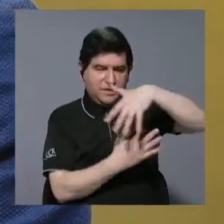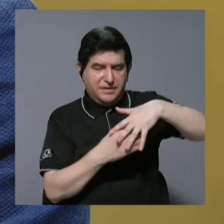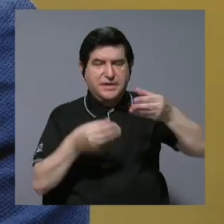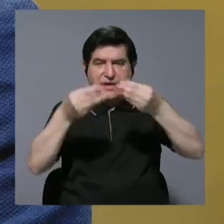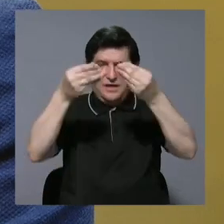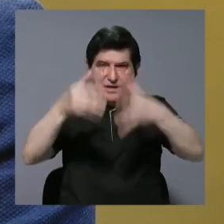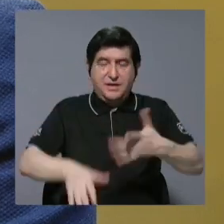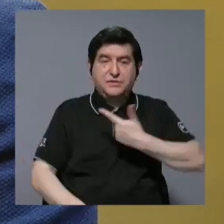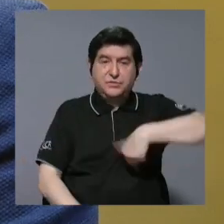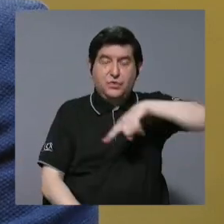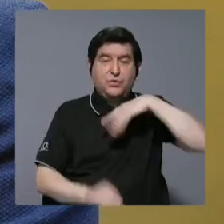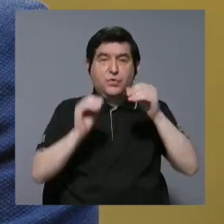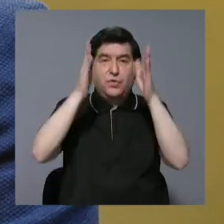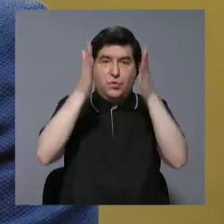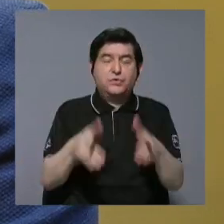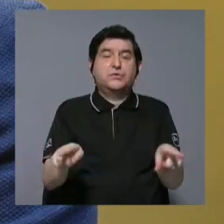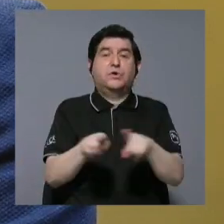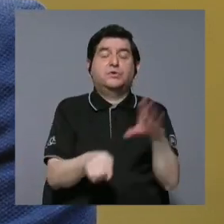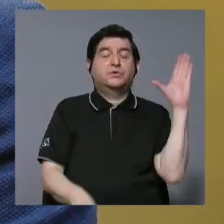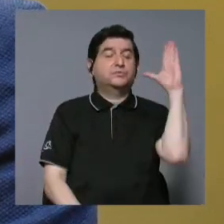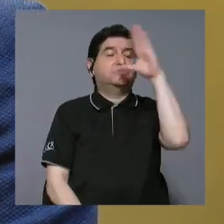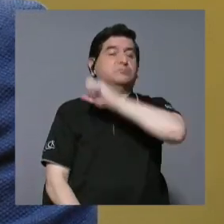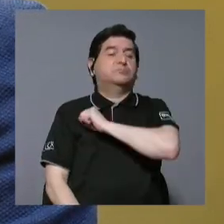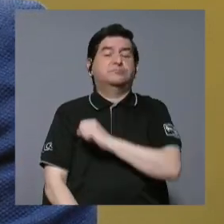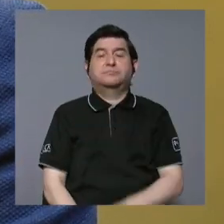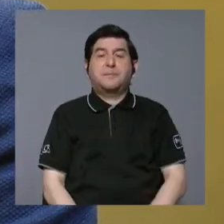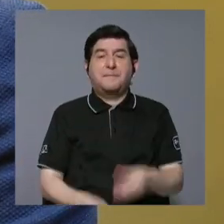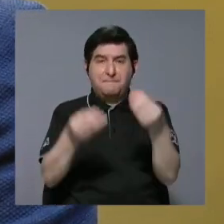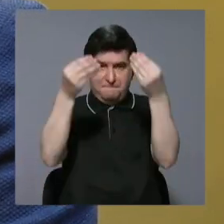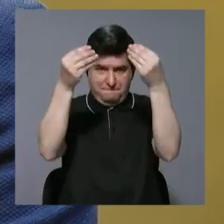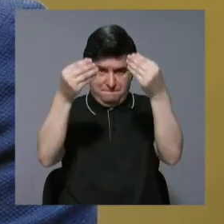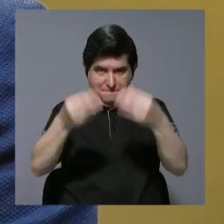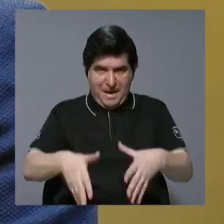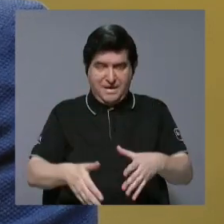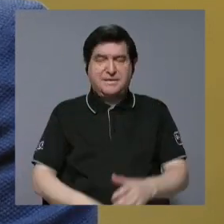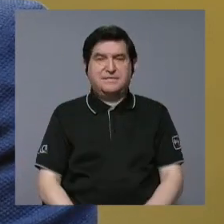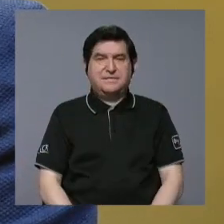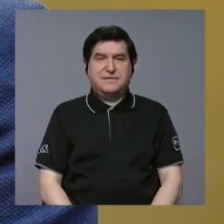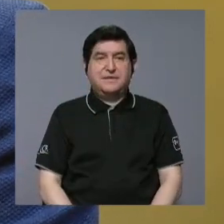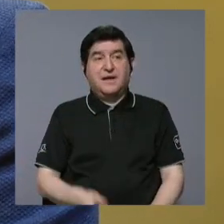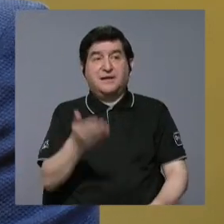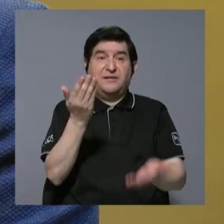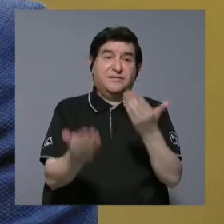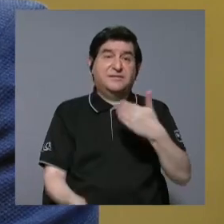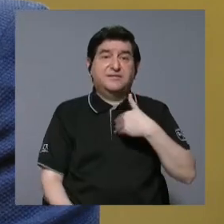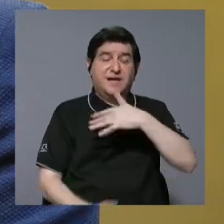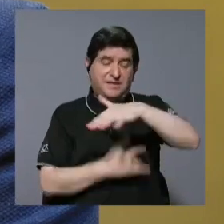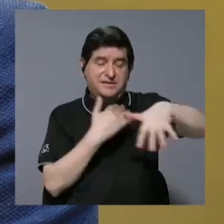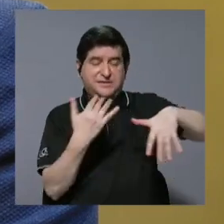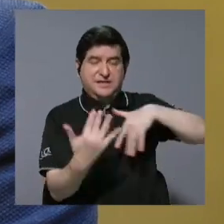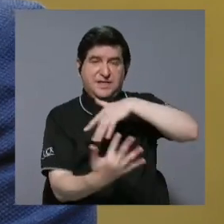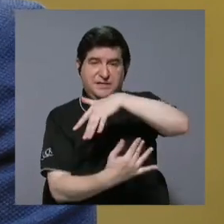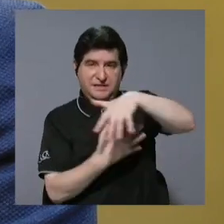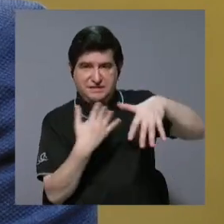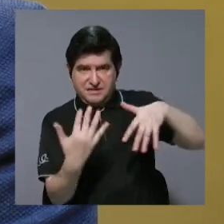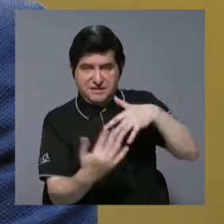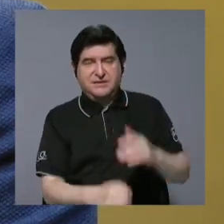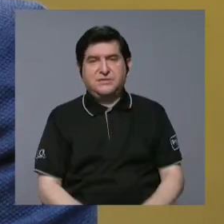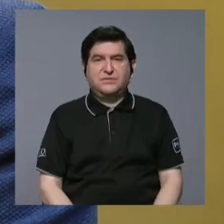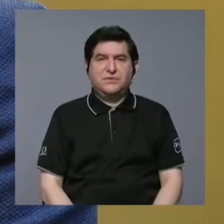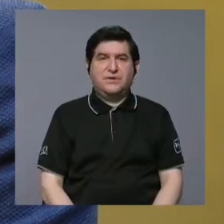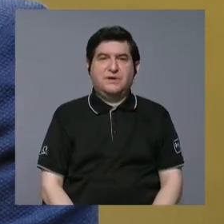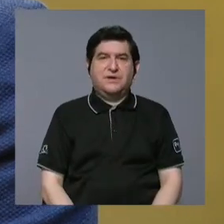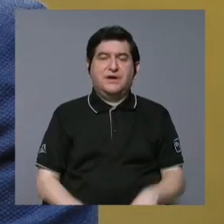creo que nosotros como docentes también lo hemos visto, la pérdida que pudimos haber tenido en la interacción en